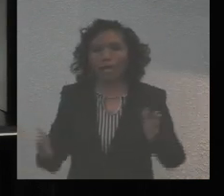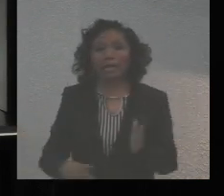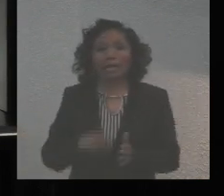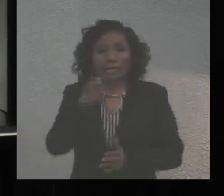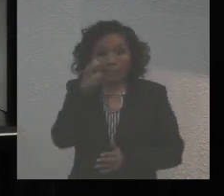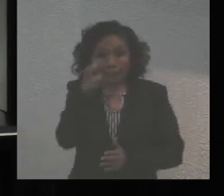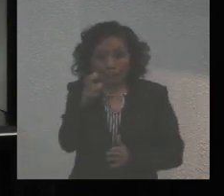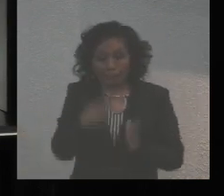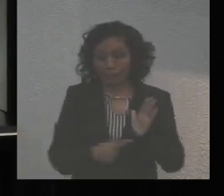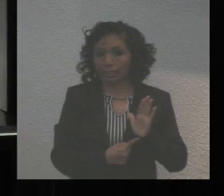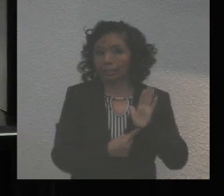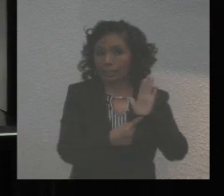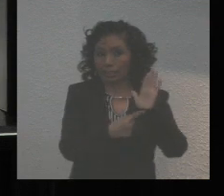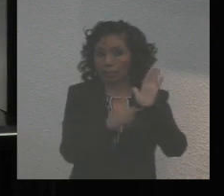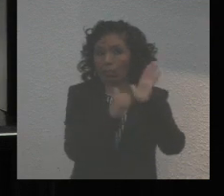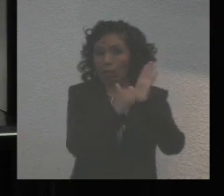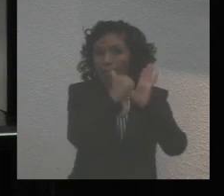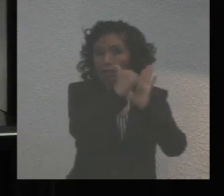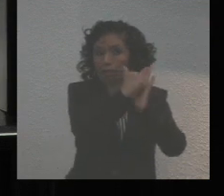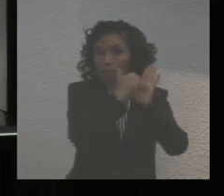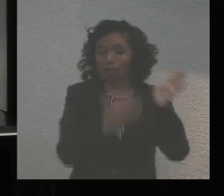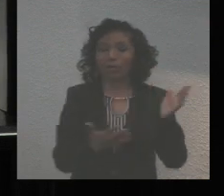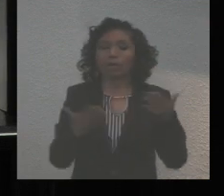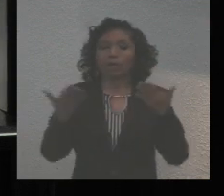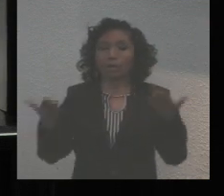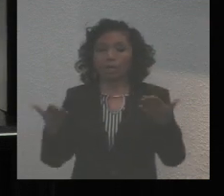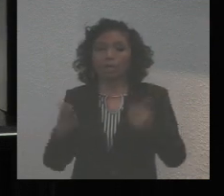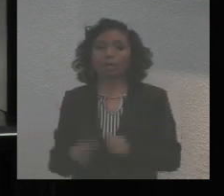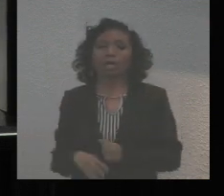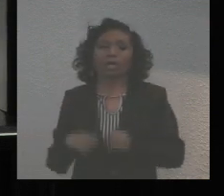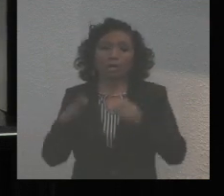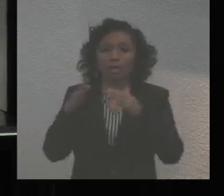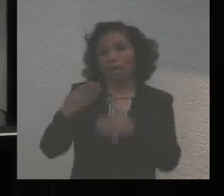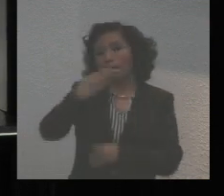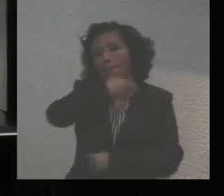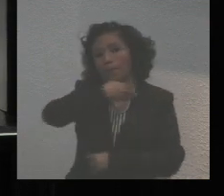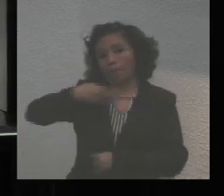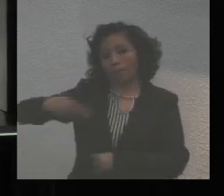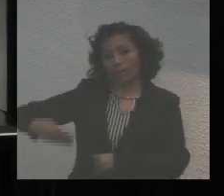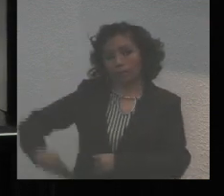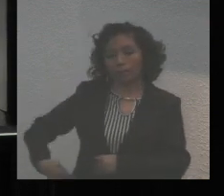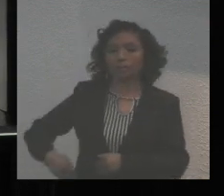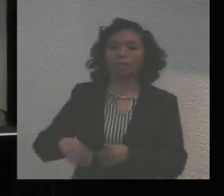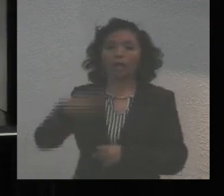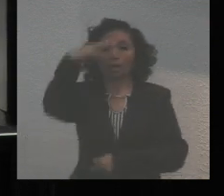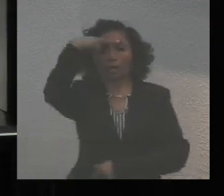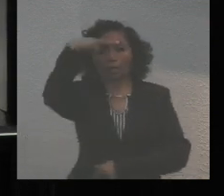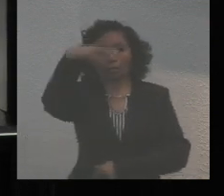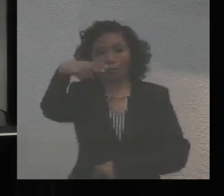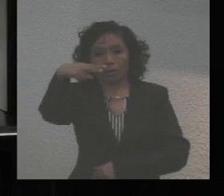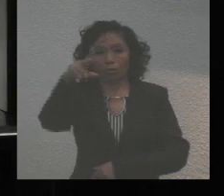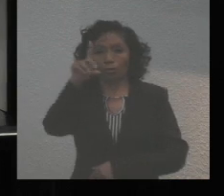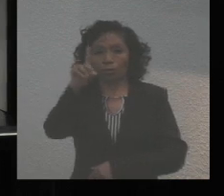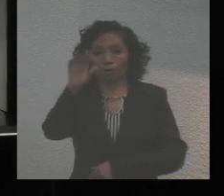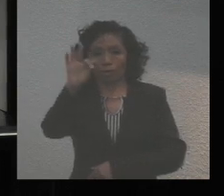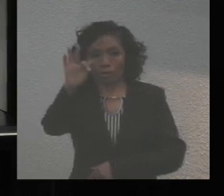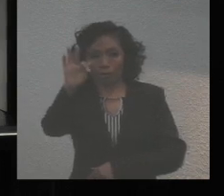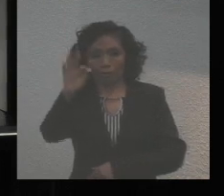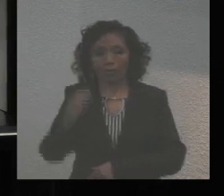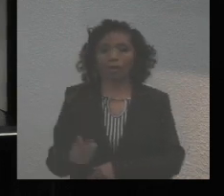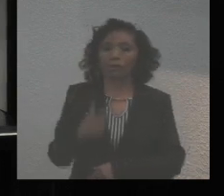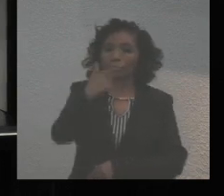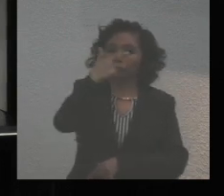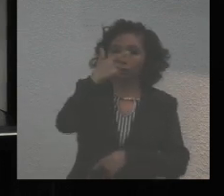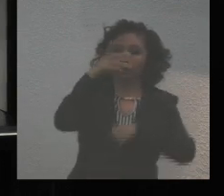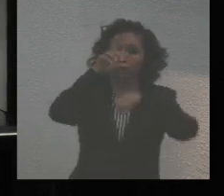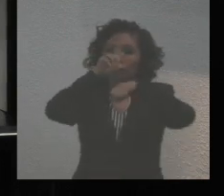el presente decreto en la residencia del Poder Ejecutivo Federal en la Ciudad de México, Distrito Federal, a los